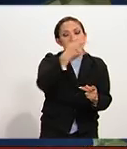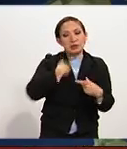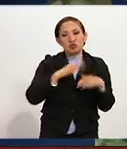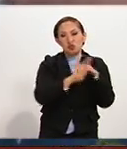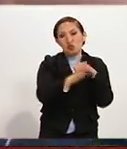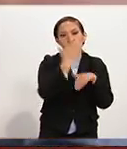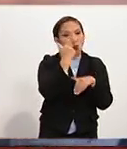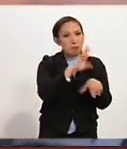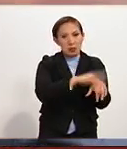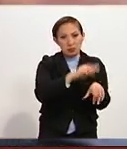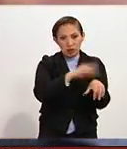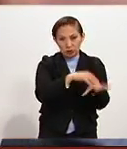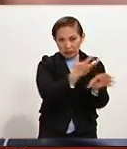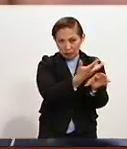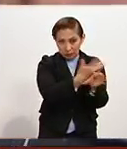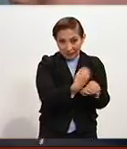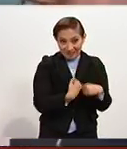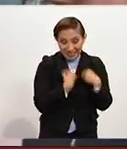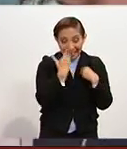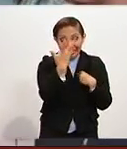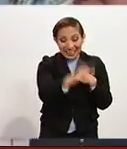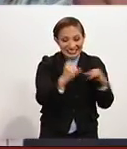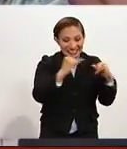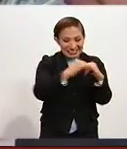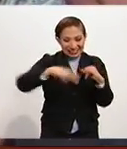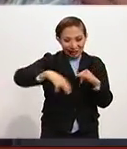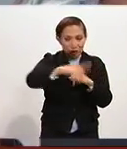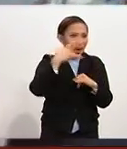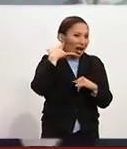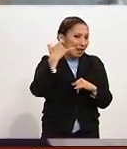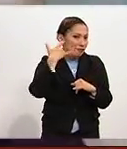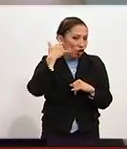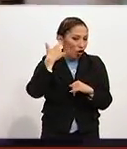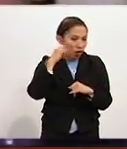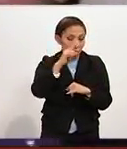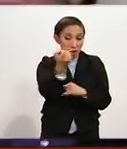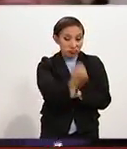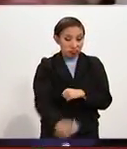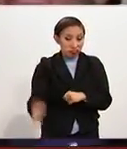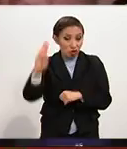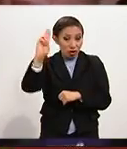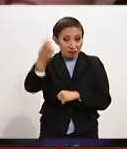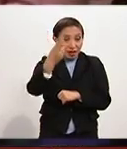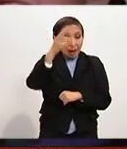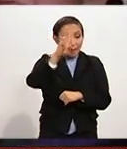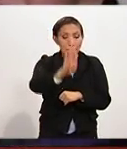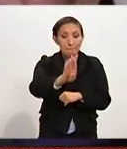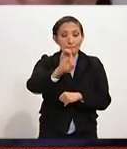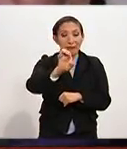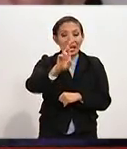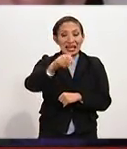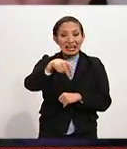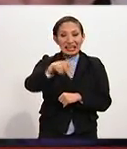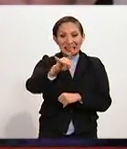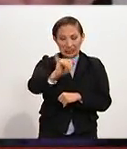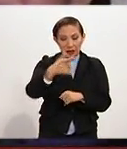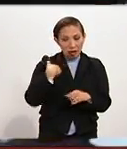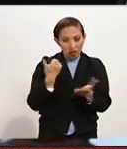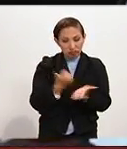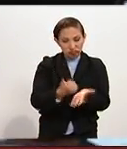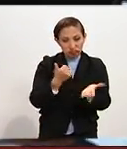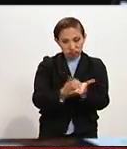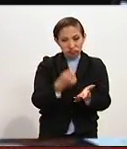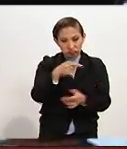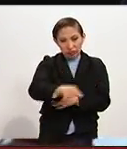migrantes indocumentados. 10 institutos de California, entre ellos la prestigiosa Universidad de Berkeley, participan en esta